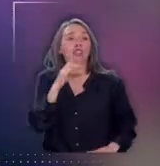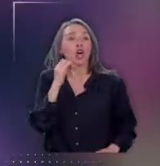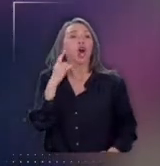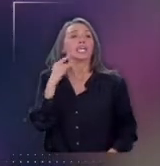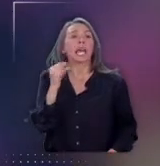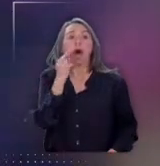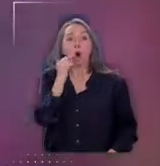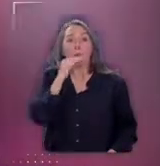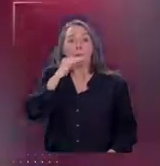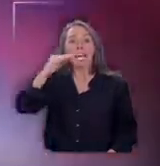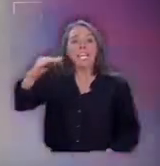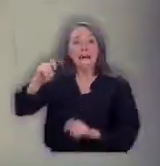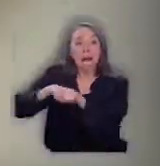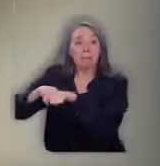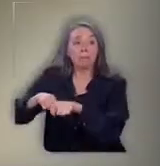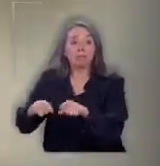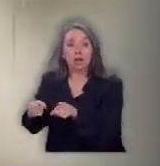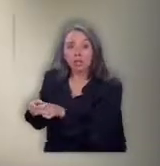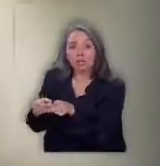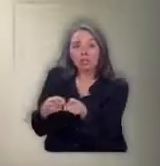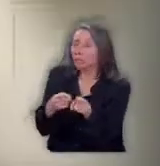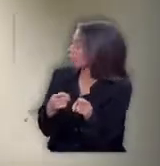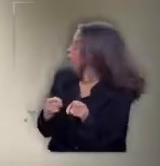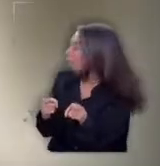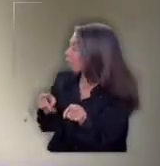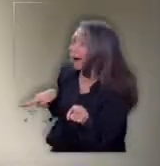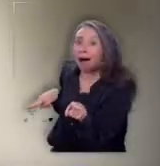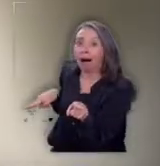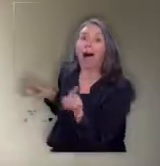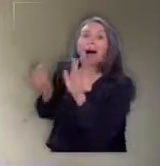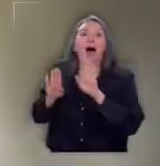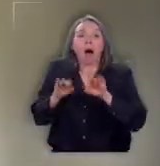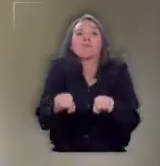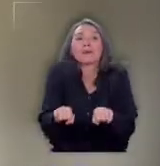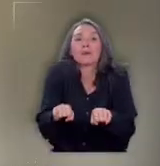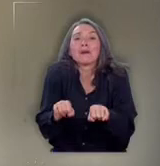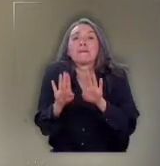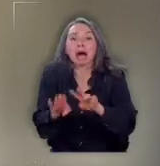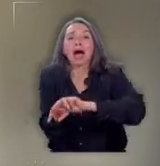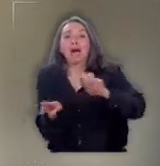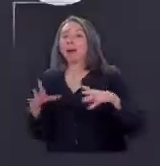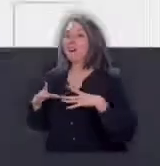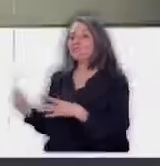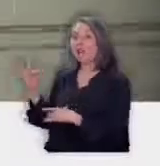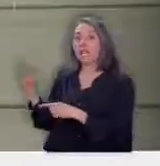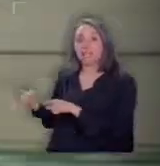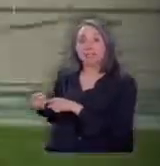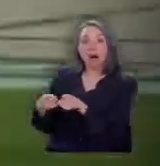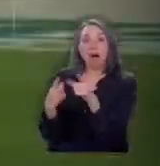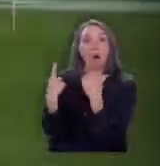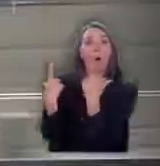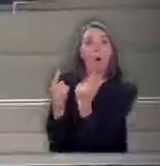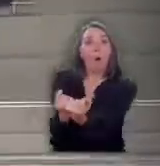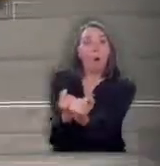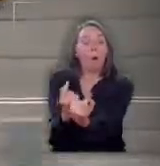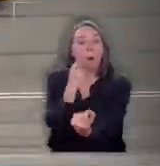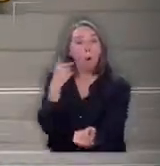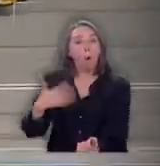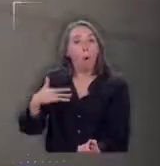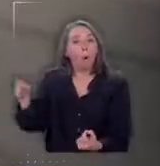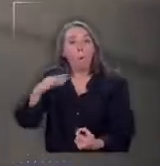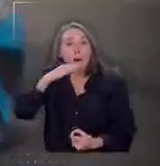comenzó a seguirlo se paró lo felicito y lo mostró también a través DEA imagen y sus redes se pasó